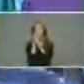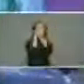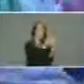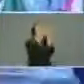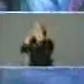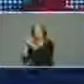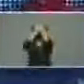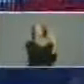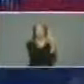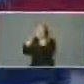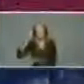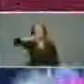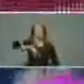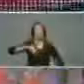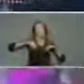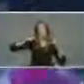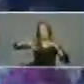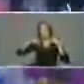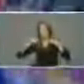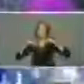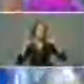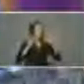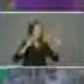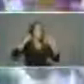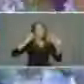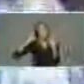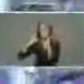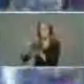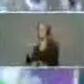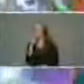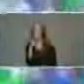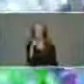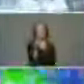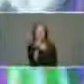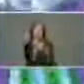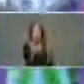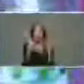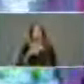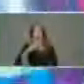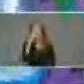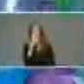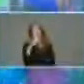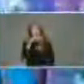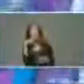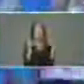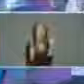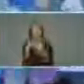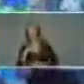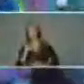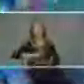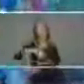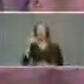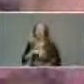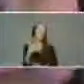parar no pasaremos contigo del 10 abrá que no le aguant los